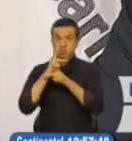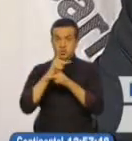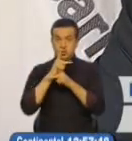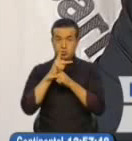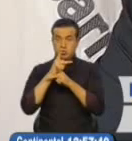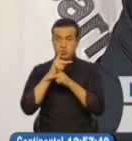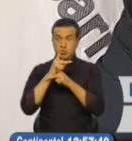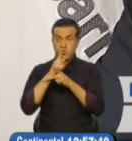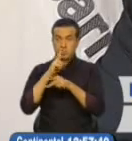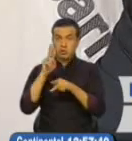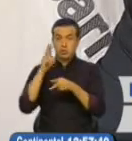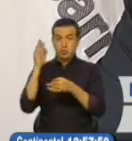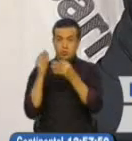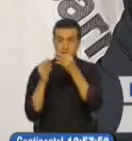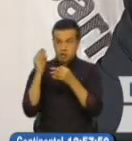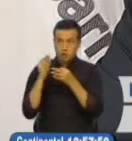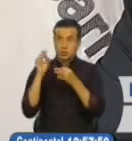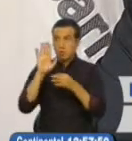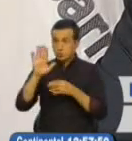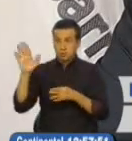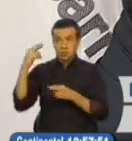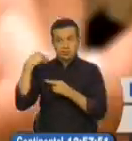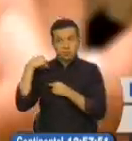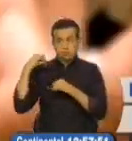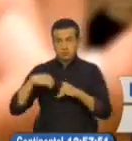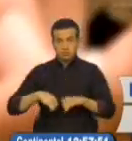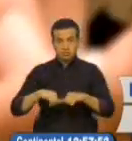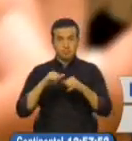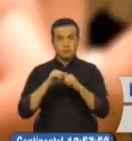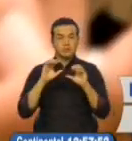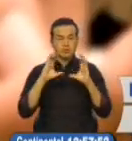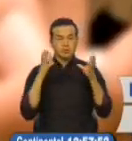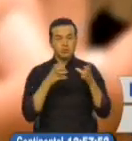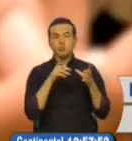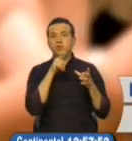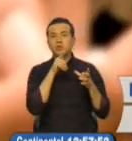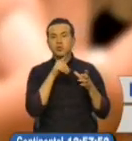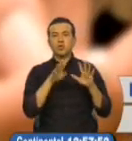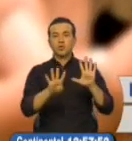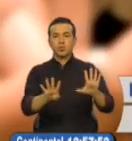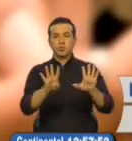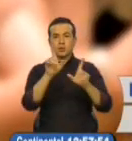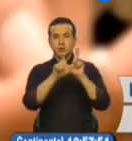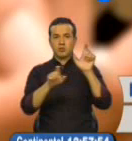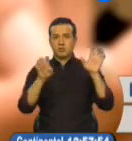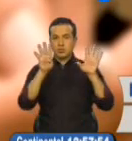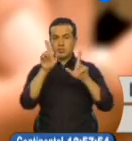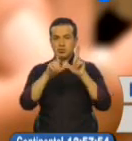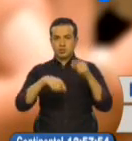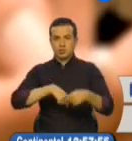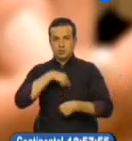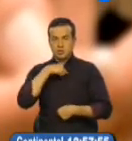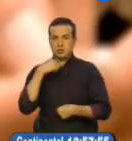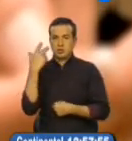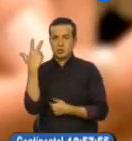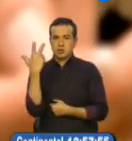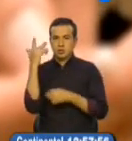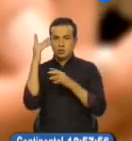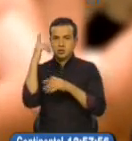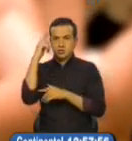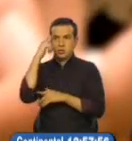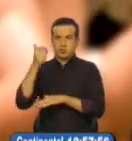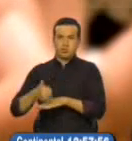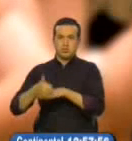de la Judicatura, para que tomen las acciones que les corresponden. El Frente está conformado por 9 personas de la sociedad civil y 3 secretarías de